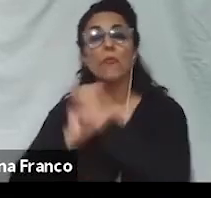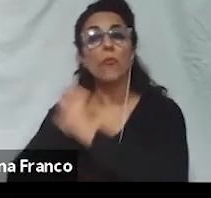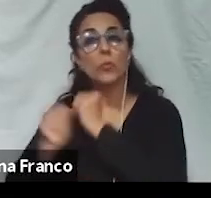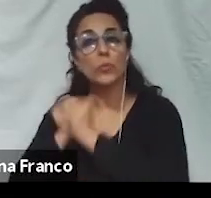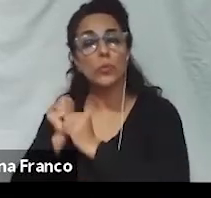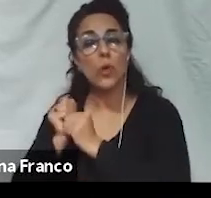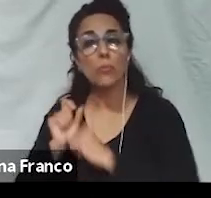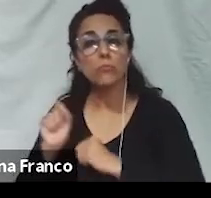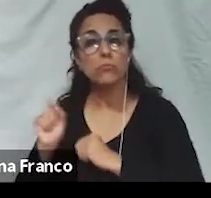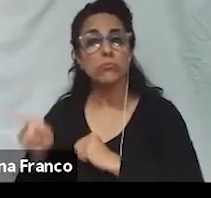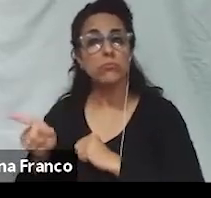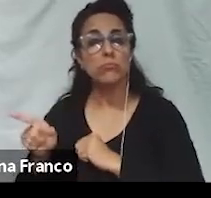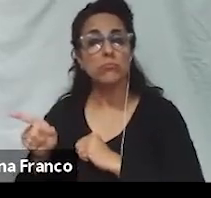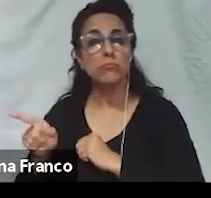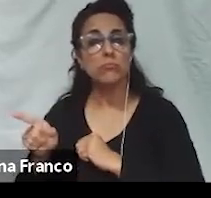su funcionalidad es